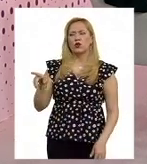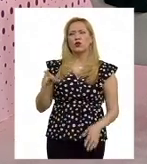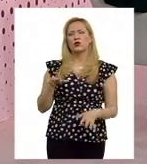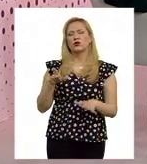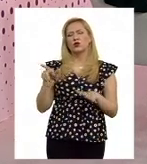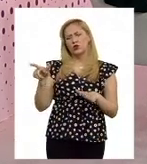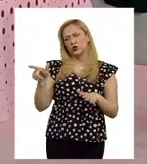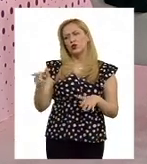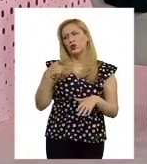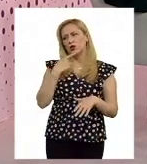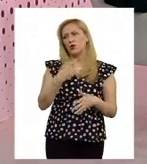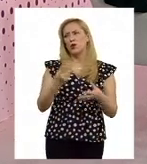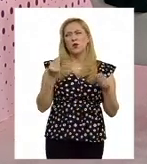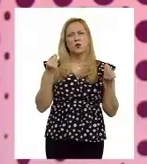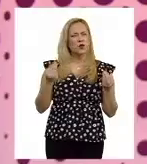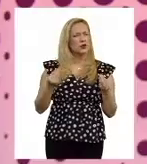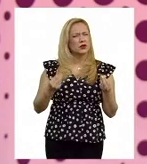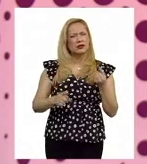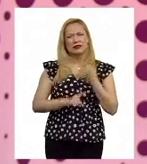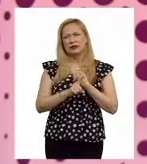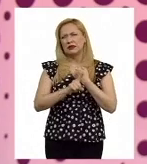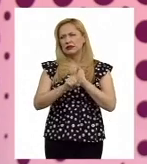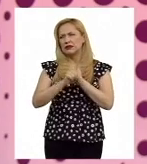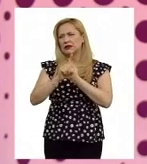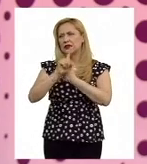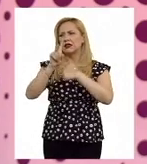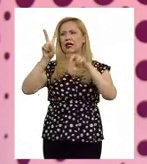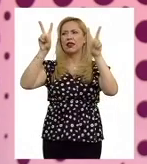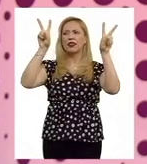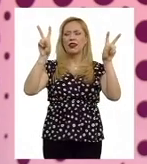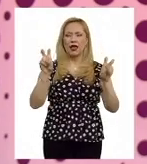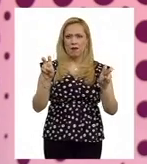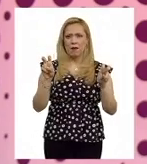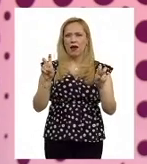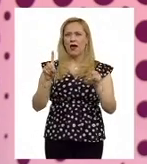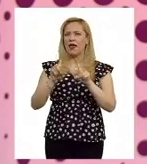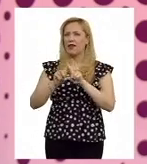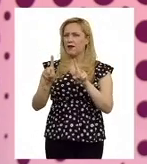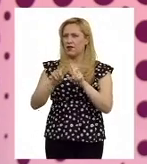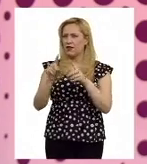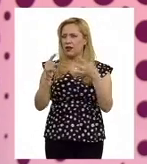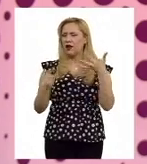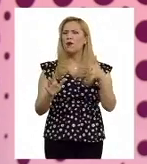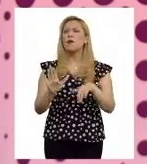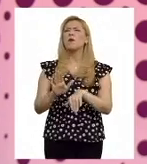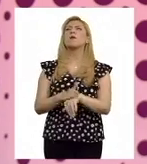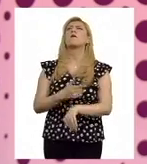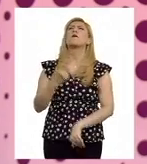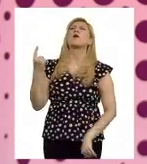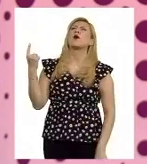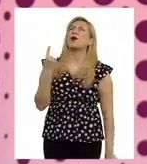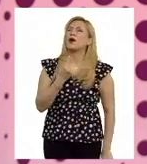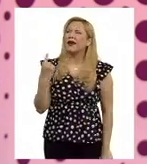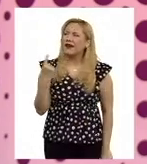las muchas afectaciones y sobre todo este tema multifactorial, ¿por qué es un interés